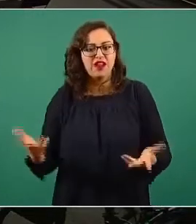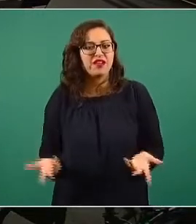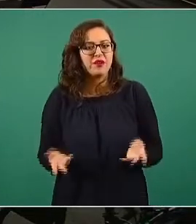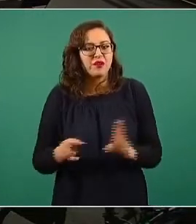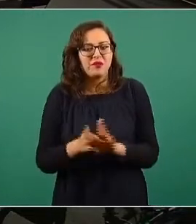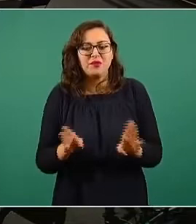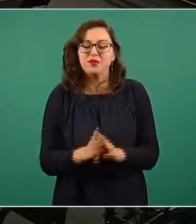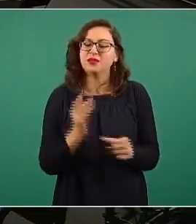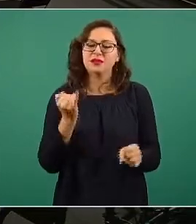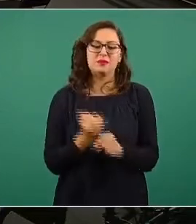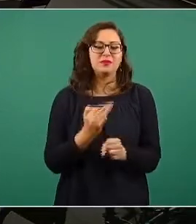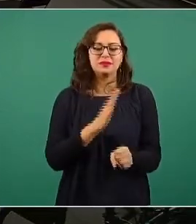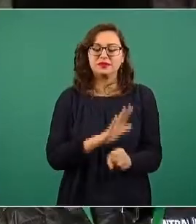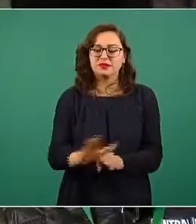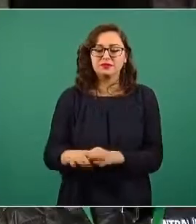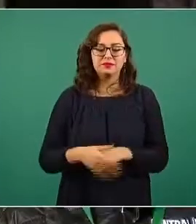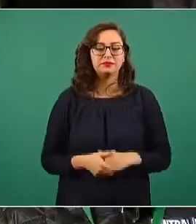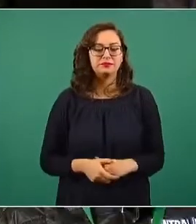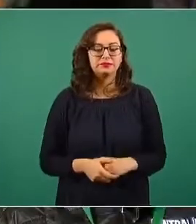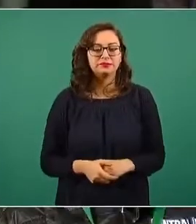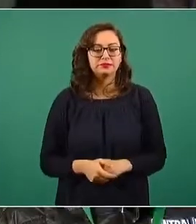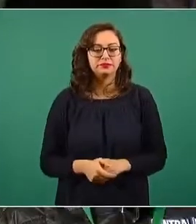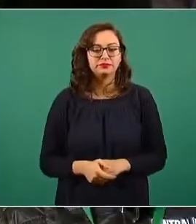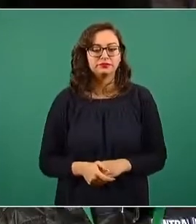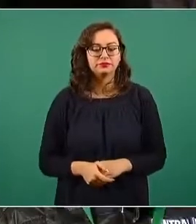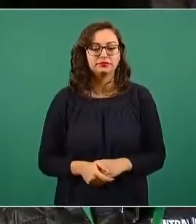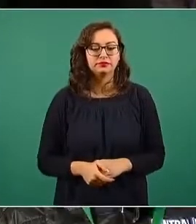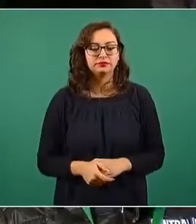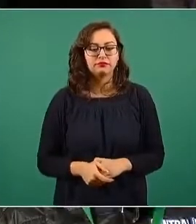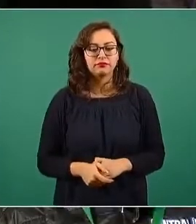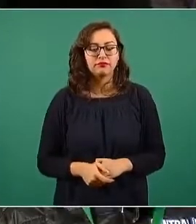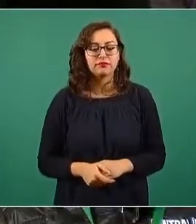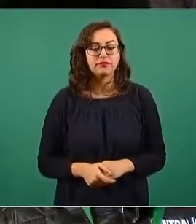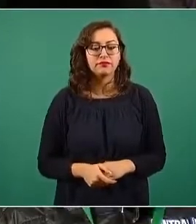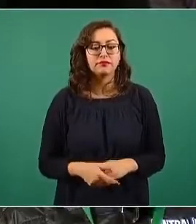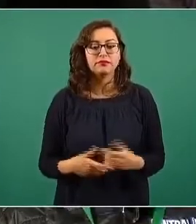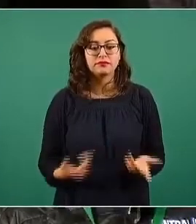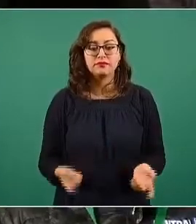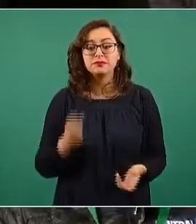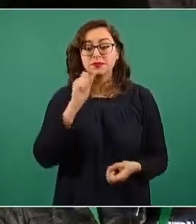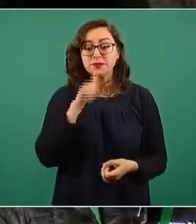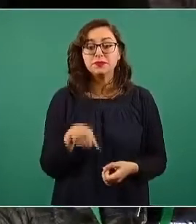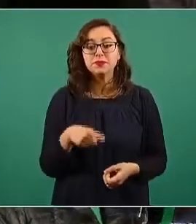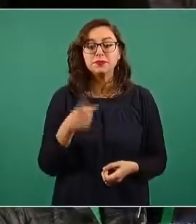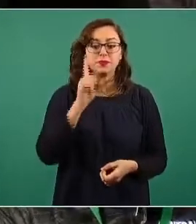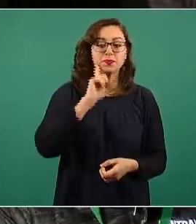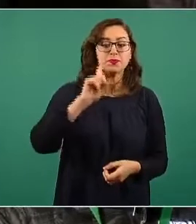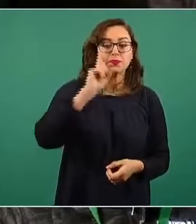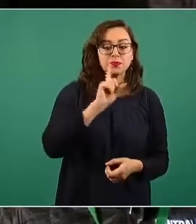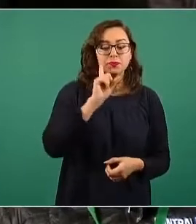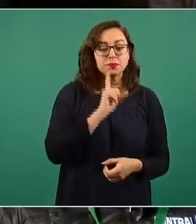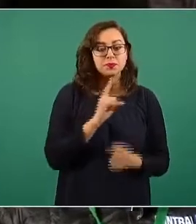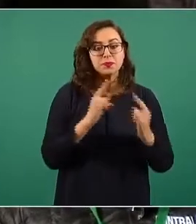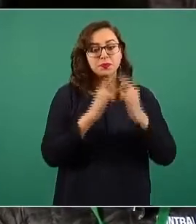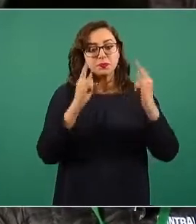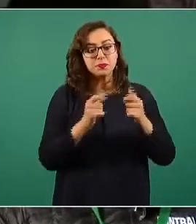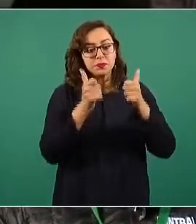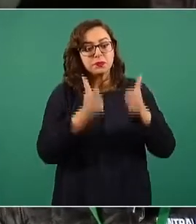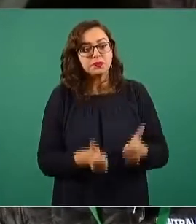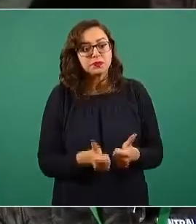ser. Hay inclusive una víctima, su hijo sufrió de secuestro por parte de